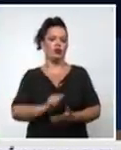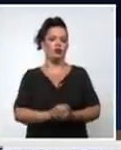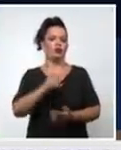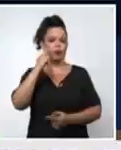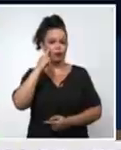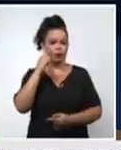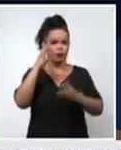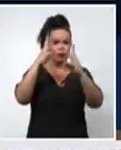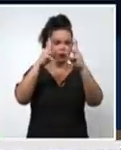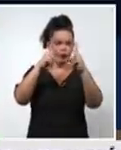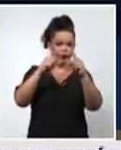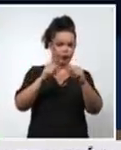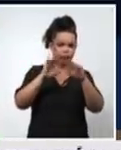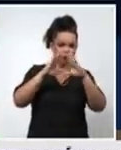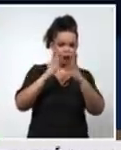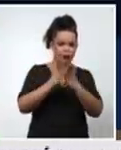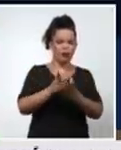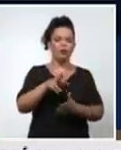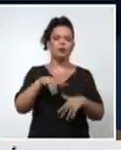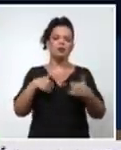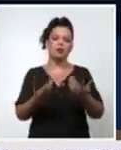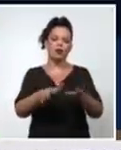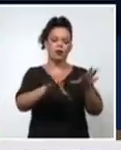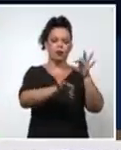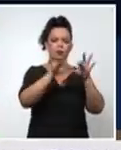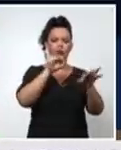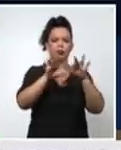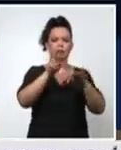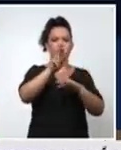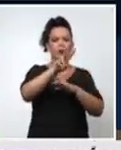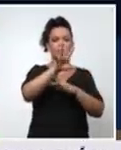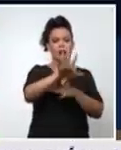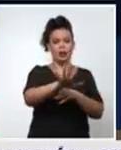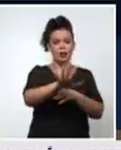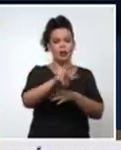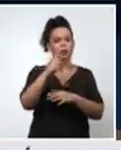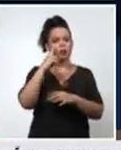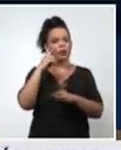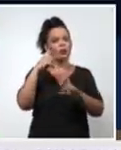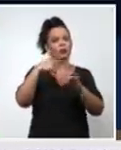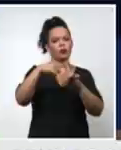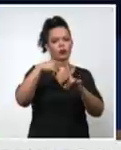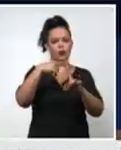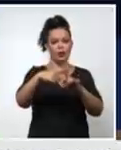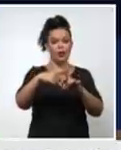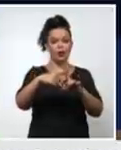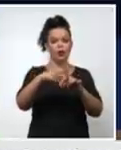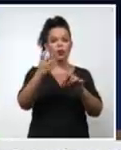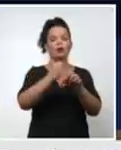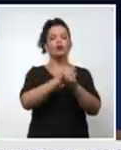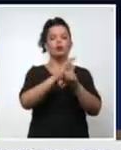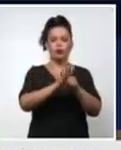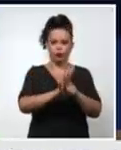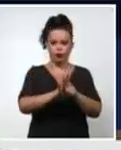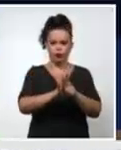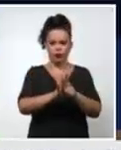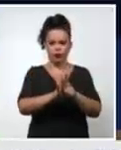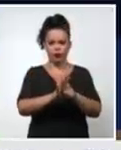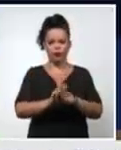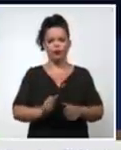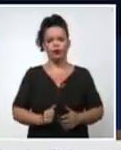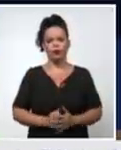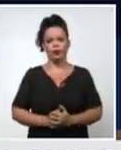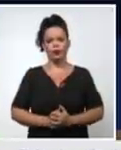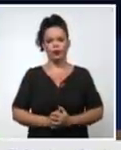pues 25 personas se diagnosticaron en el día de ayer con el SARS-CoV-2 y la